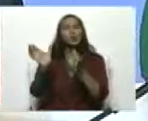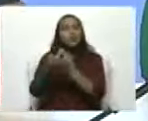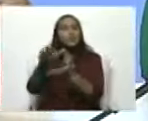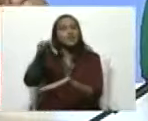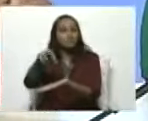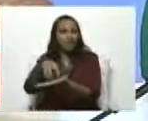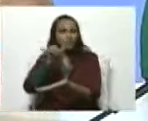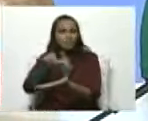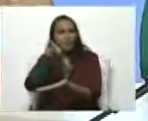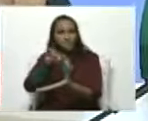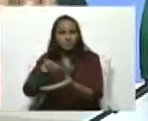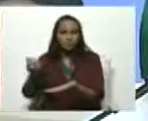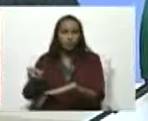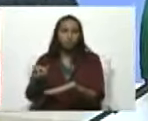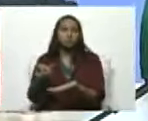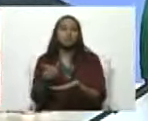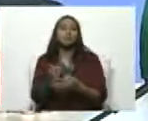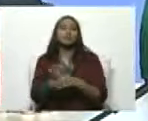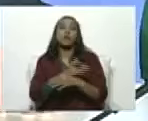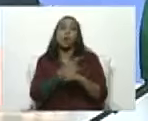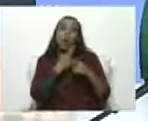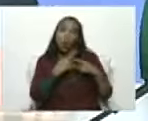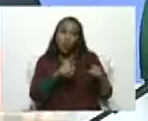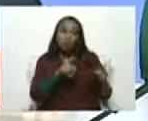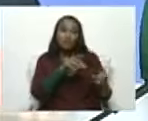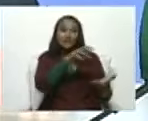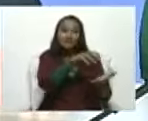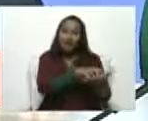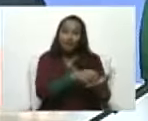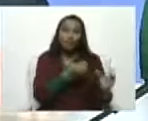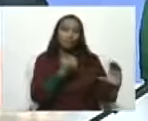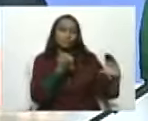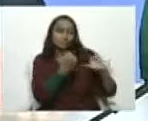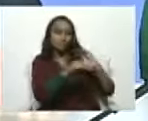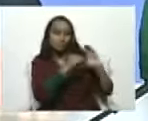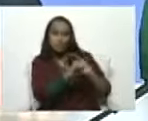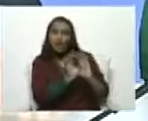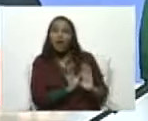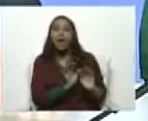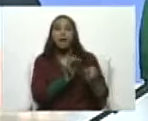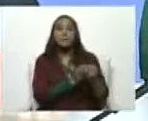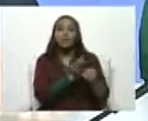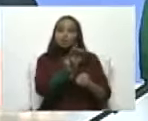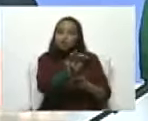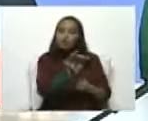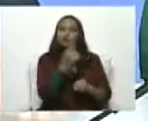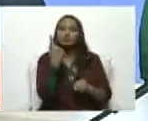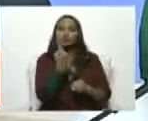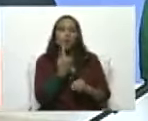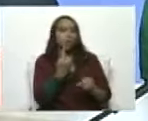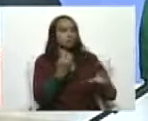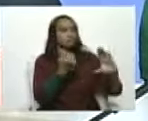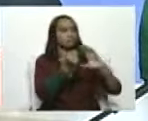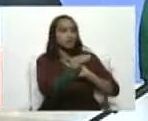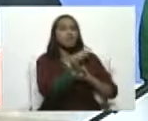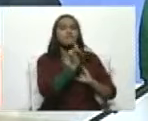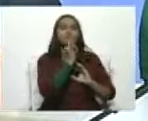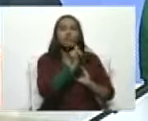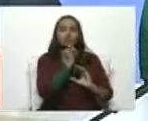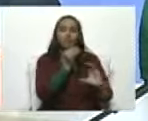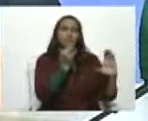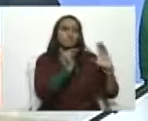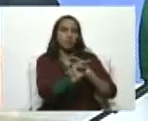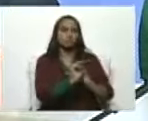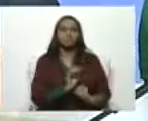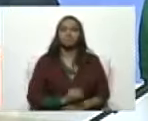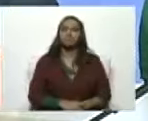Hay un estado que está retardado, nosotros le enviamos solo un estado. Dentro de ese estado hay un municipio que está retardado, solo enviamos a ese municipio.